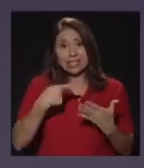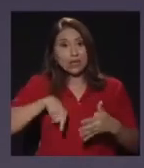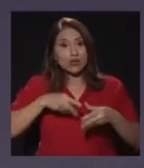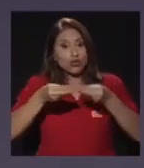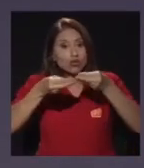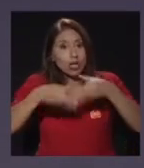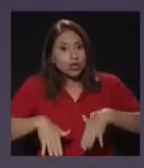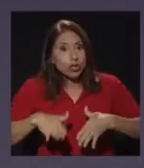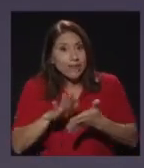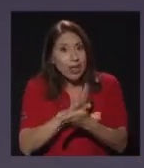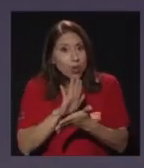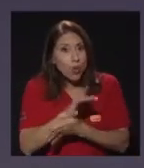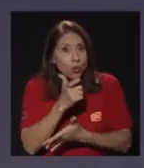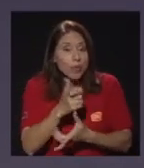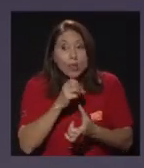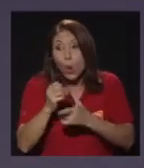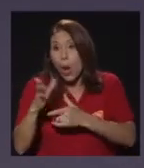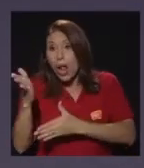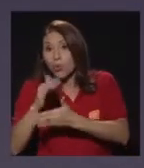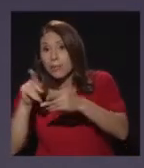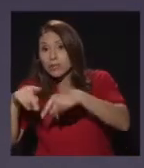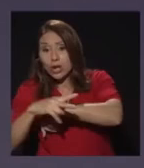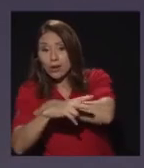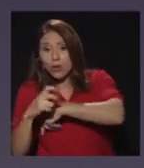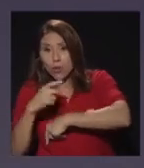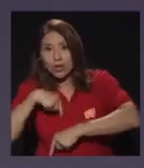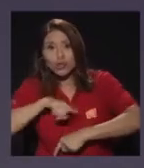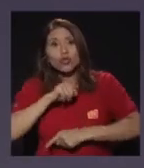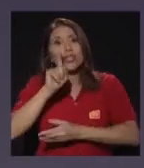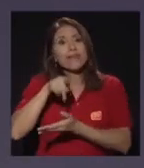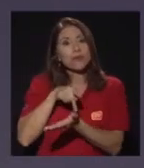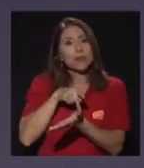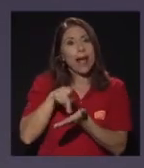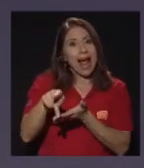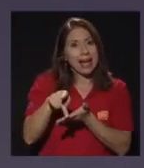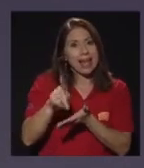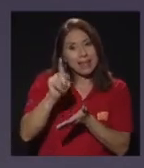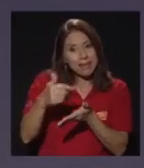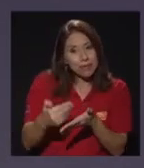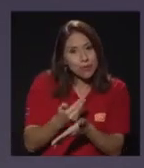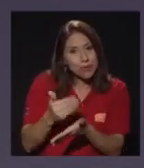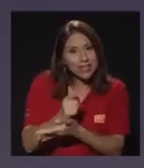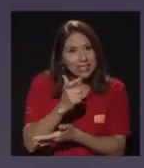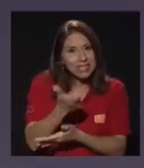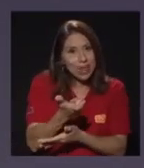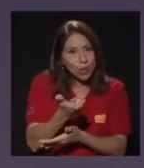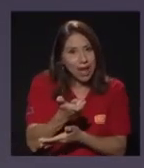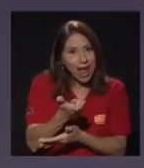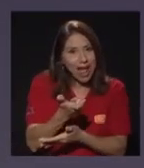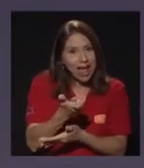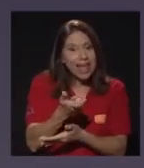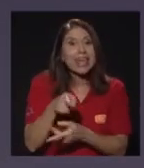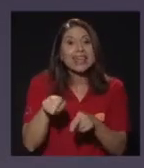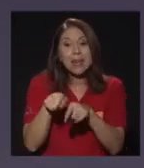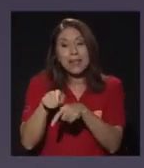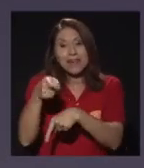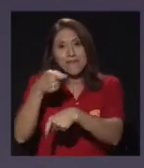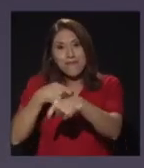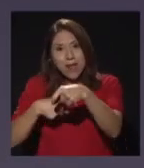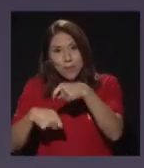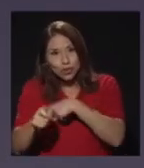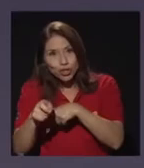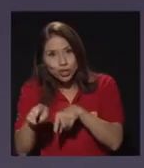documento o somos asaltados, tenemos que pagar reposición de cédula y renovación. O sea, son